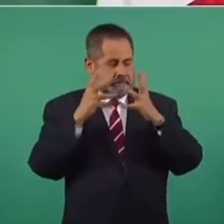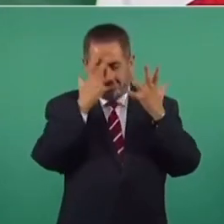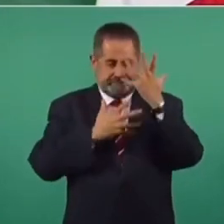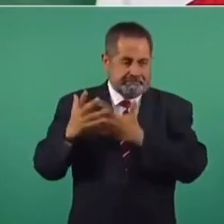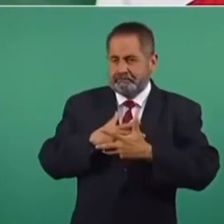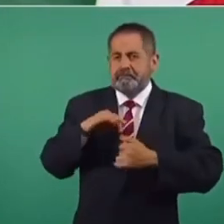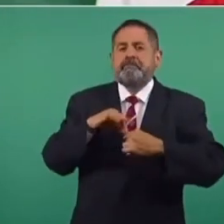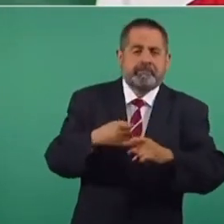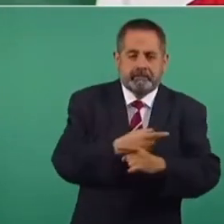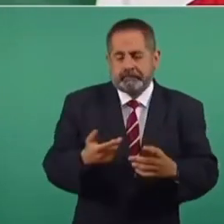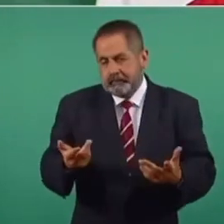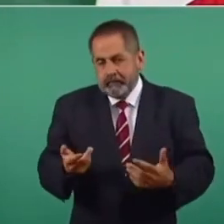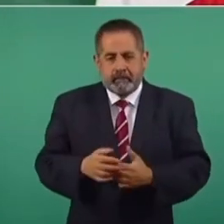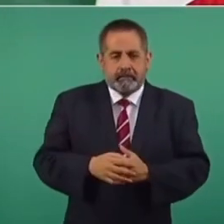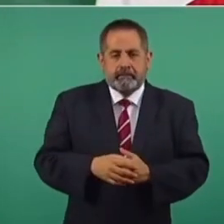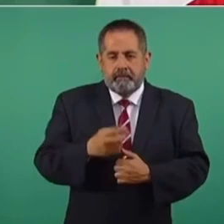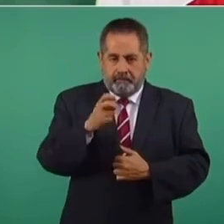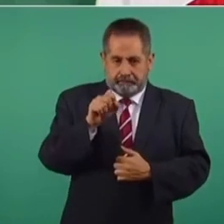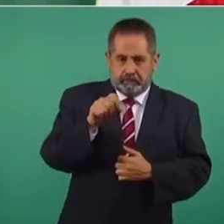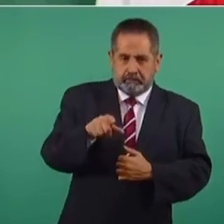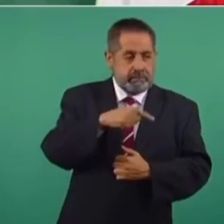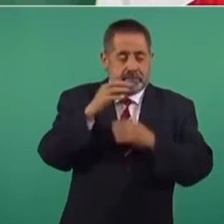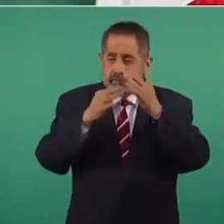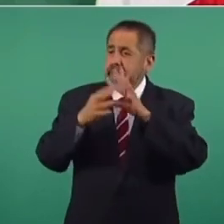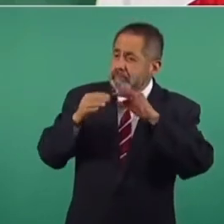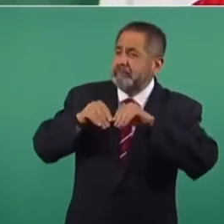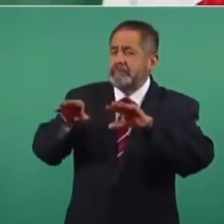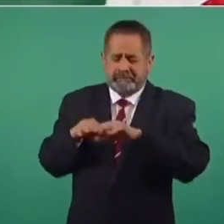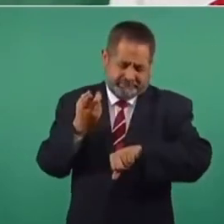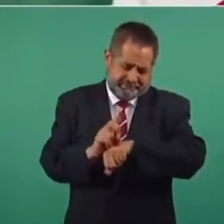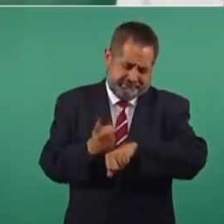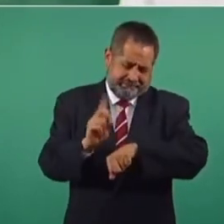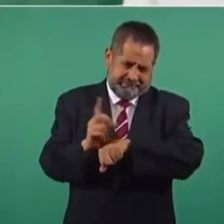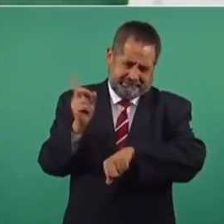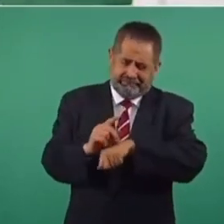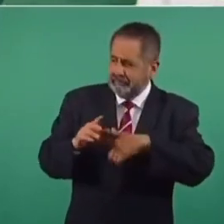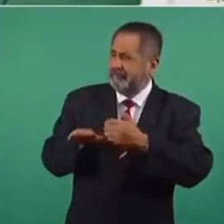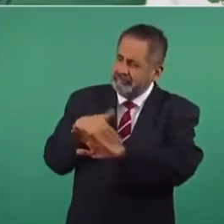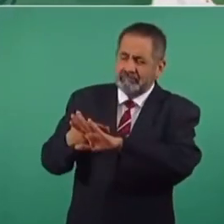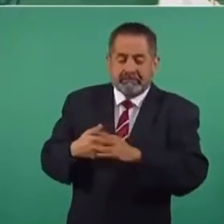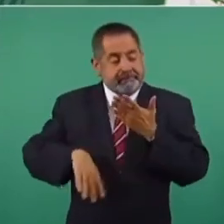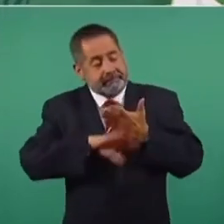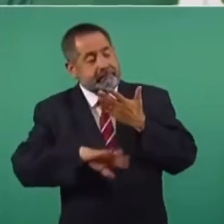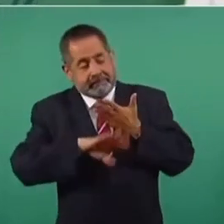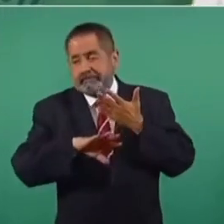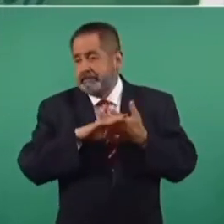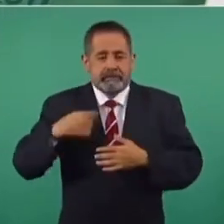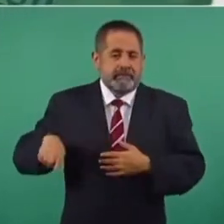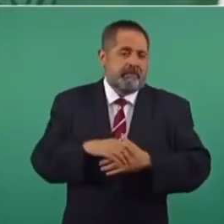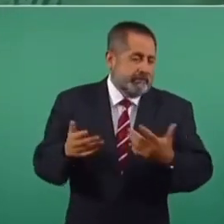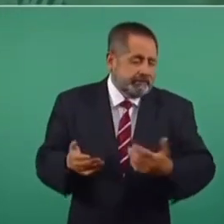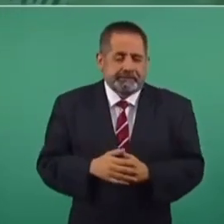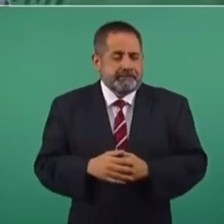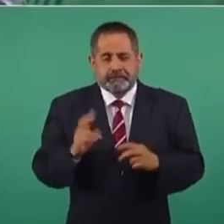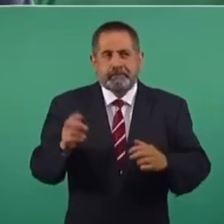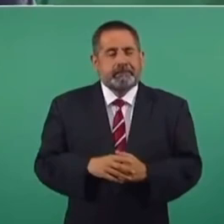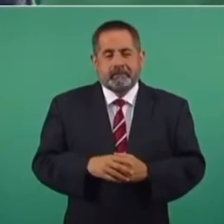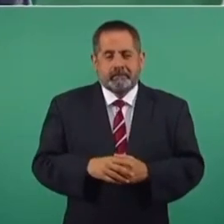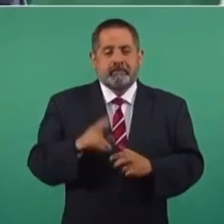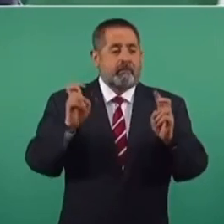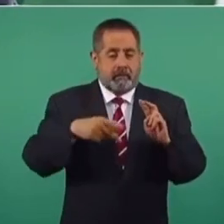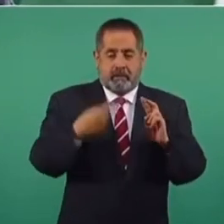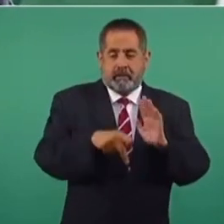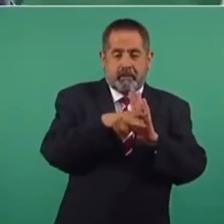confunde. Es propaganda día y noche en contra. Porque los llamados